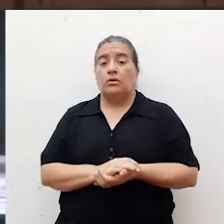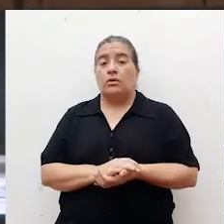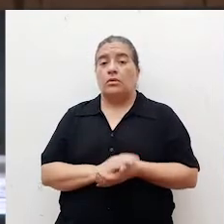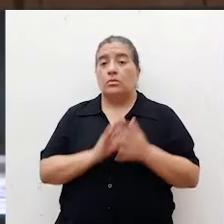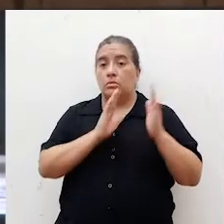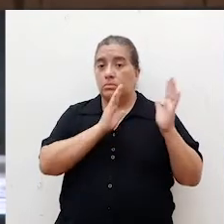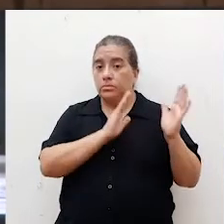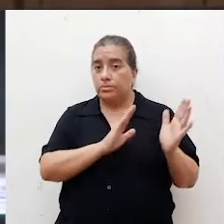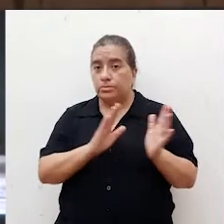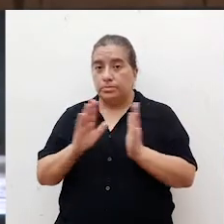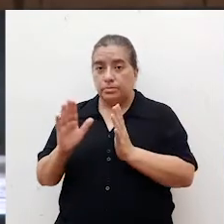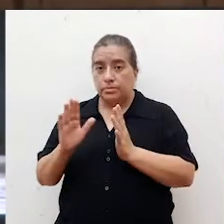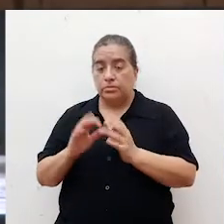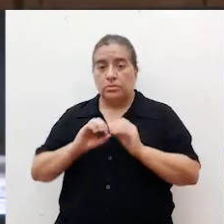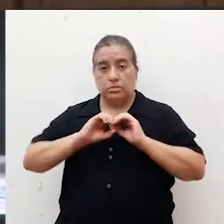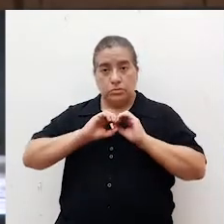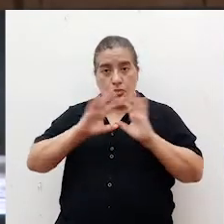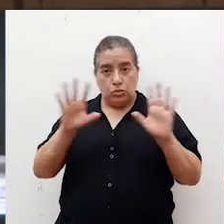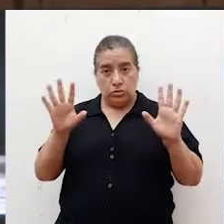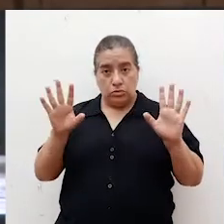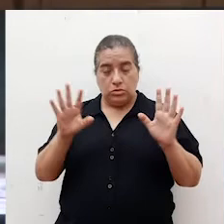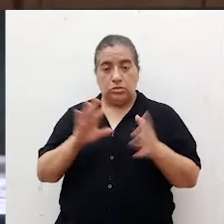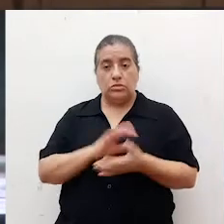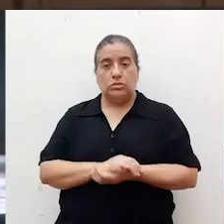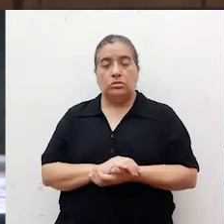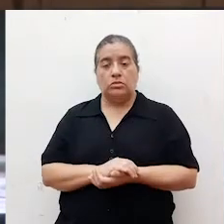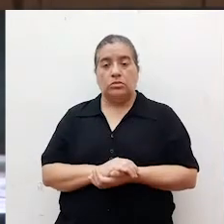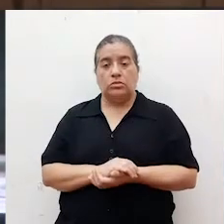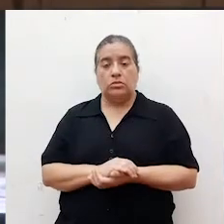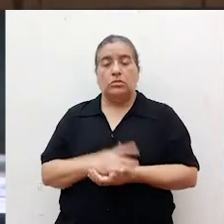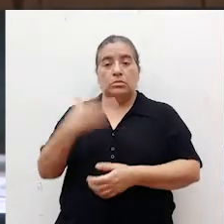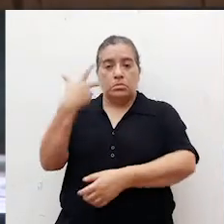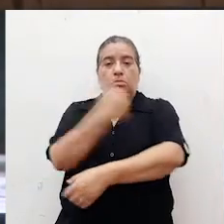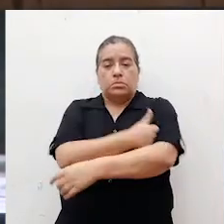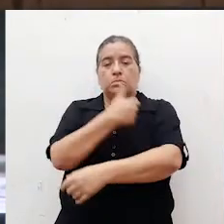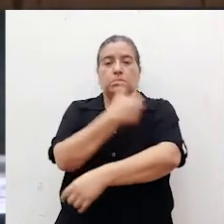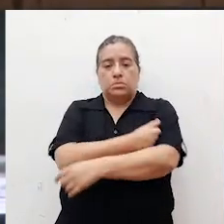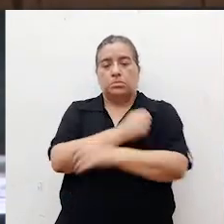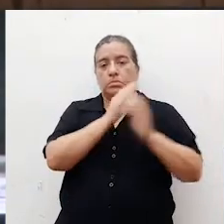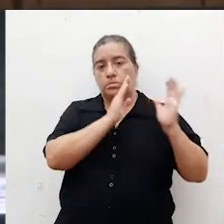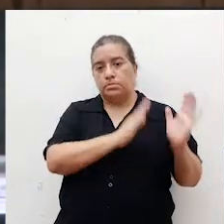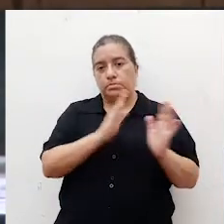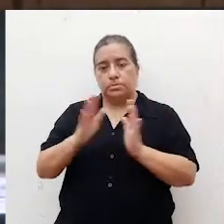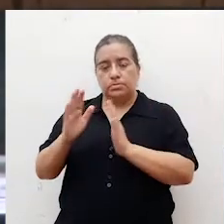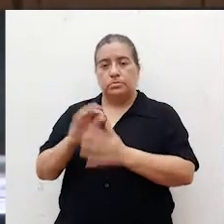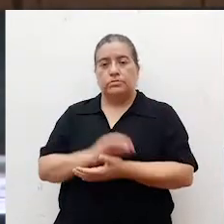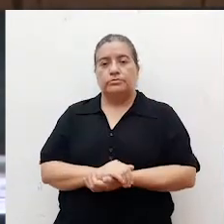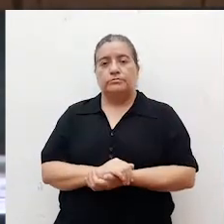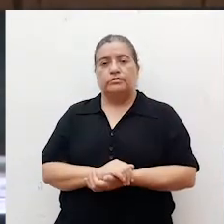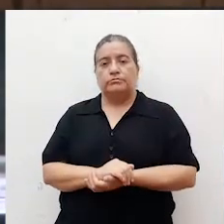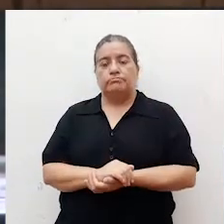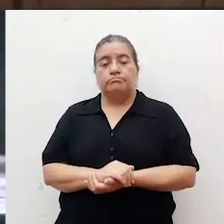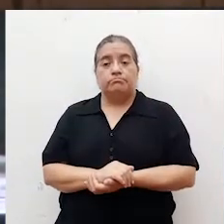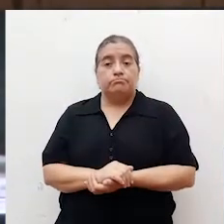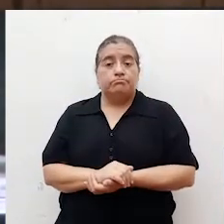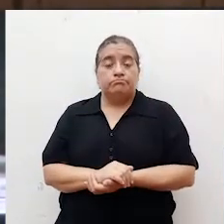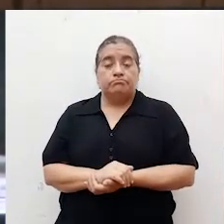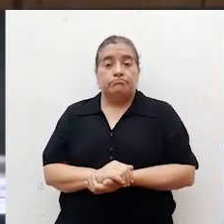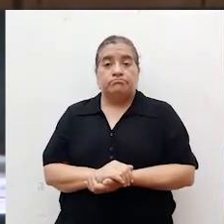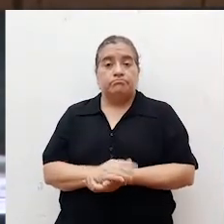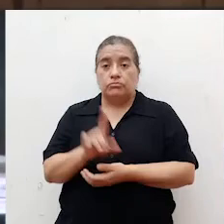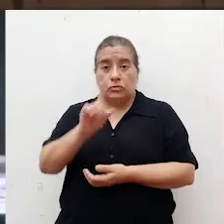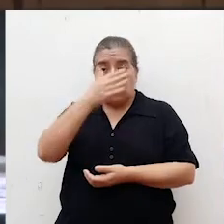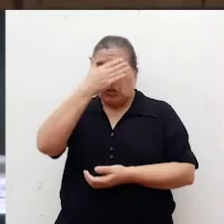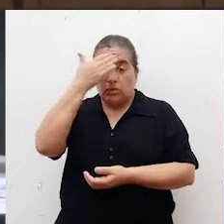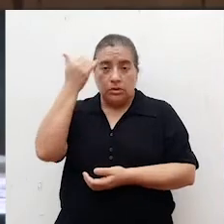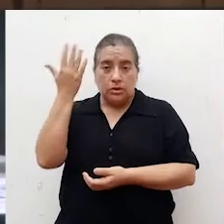me refería hace un instante cuando decía que un gobierno tiene que articular. Esto no tiene nada que ver con